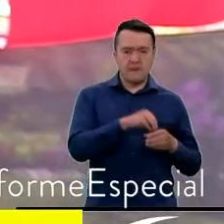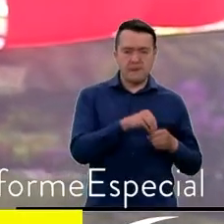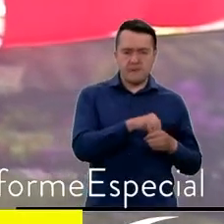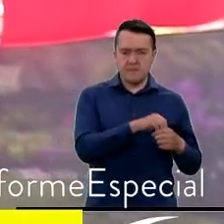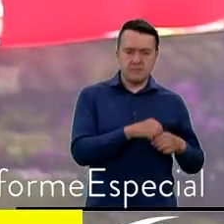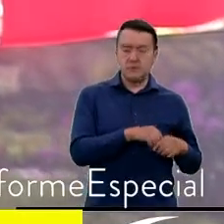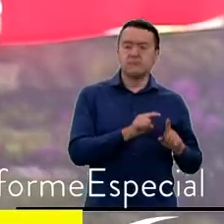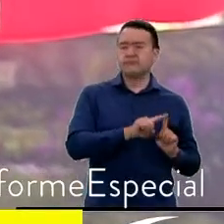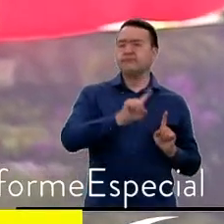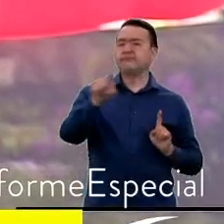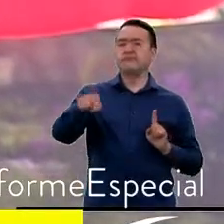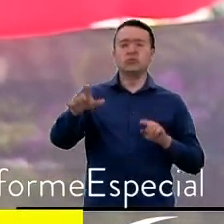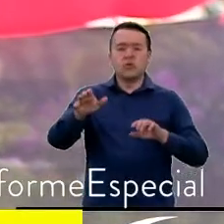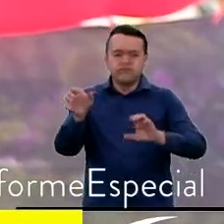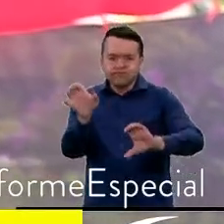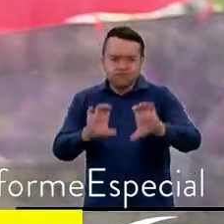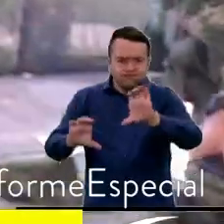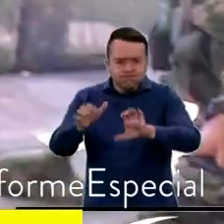laboratorio de procesamiento de cocaína.